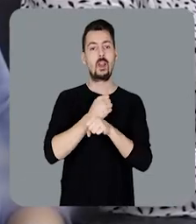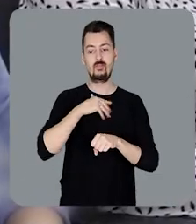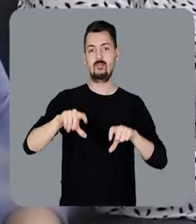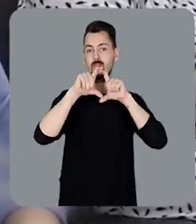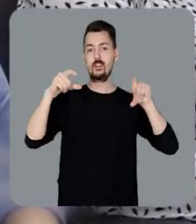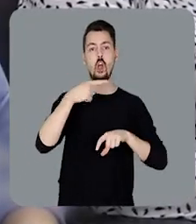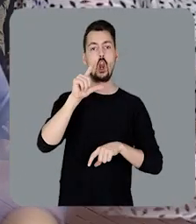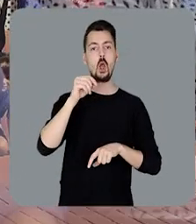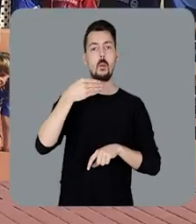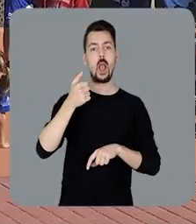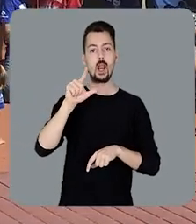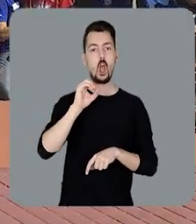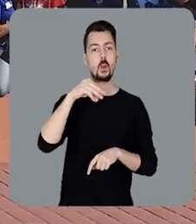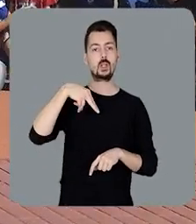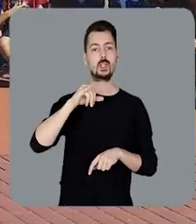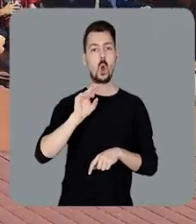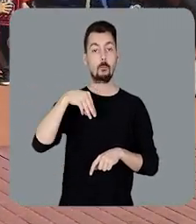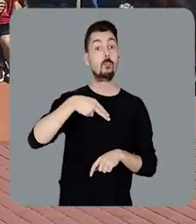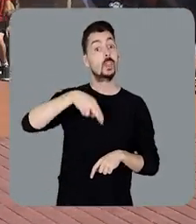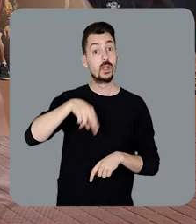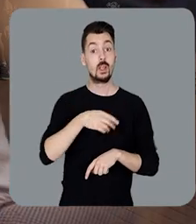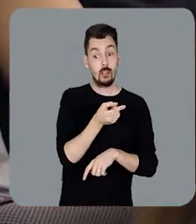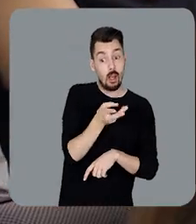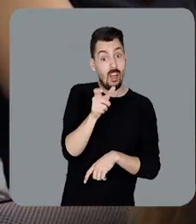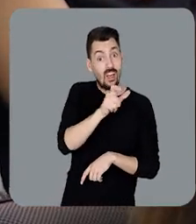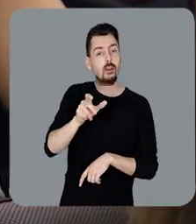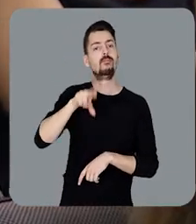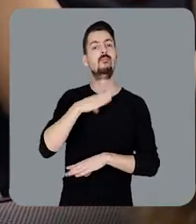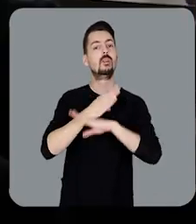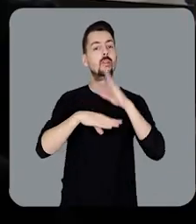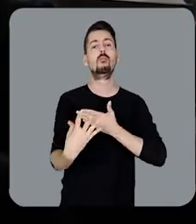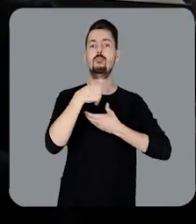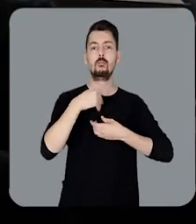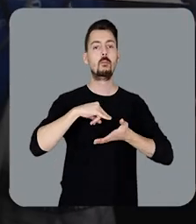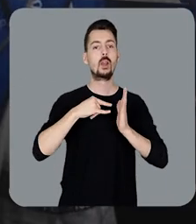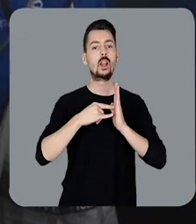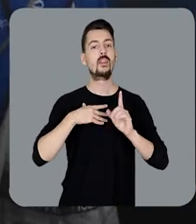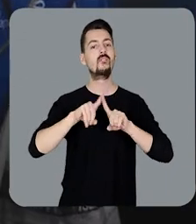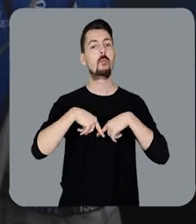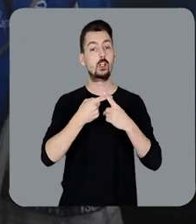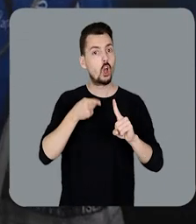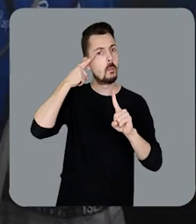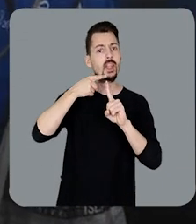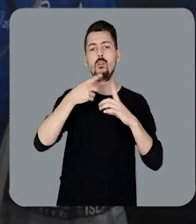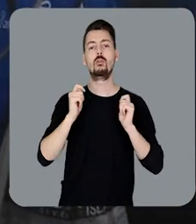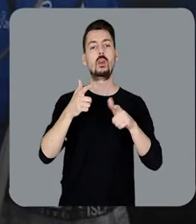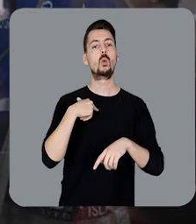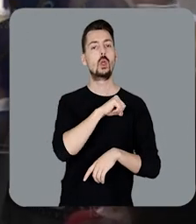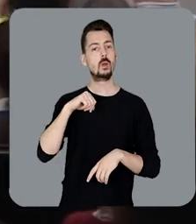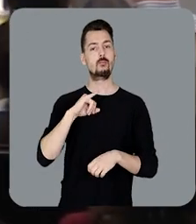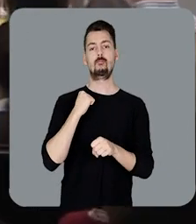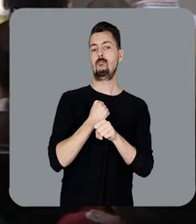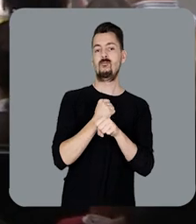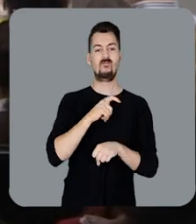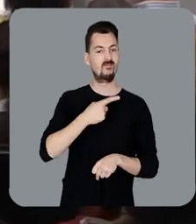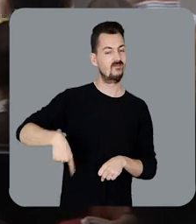parte del Plan Familia, cuyo objetivo es mejorar la autonomía y empleabilidad de las personas con discapacidad, trabajando desde